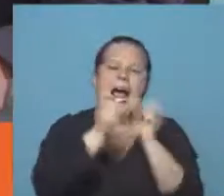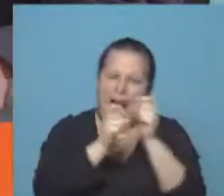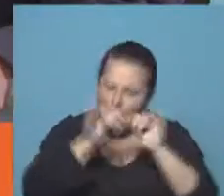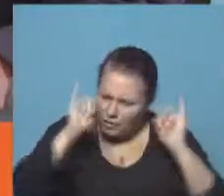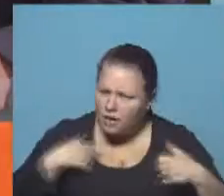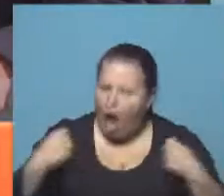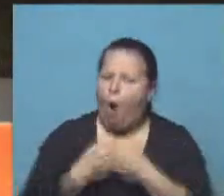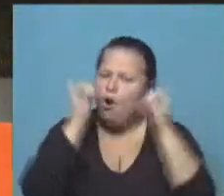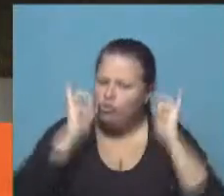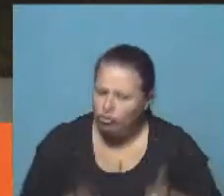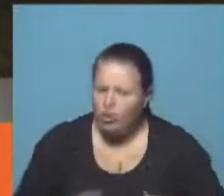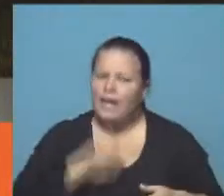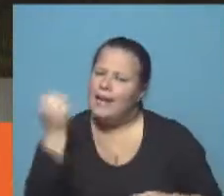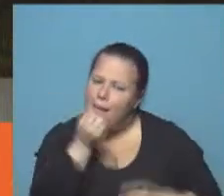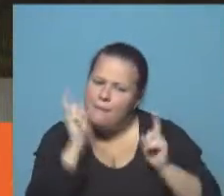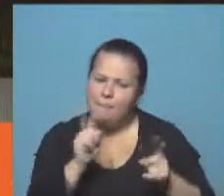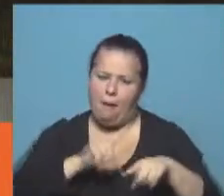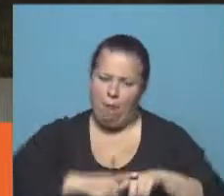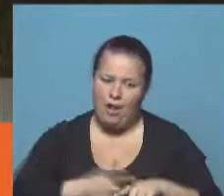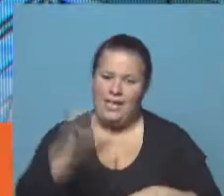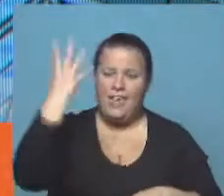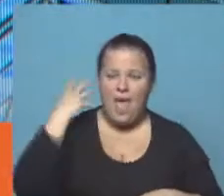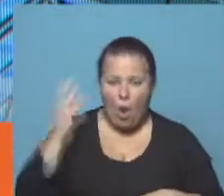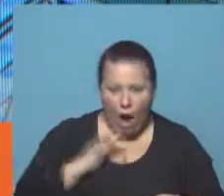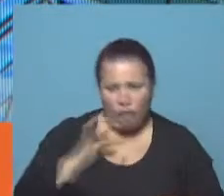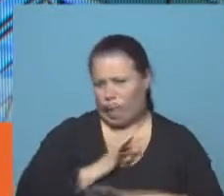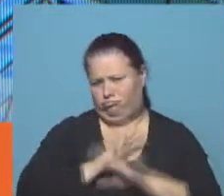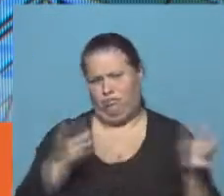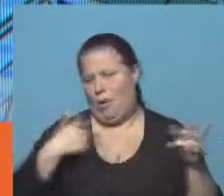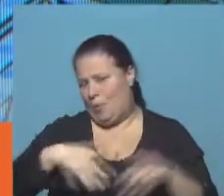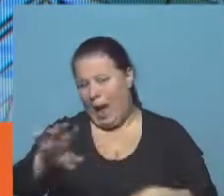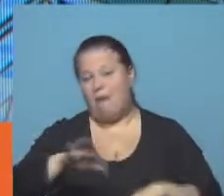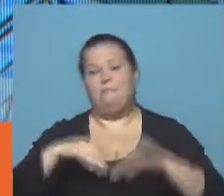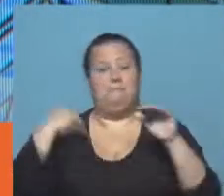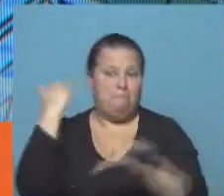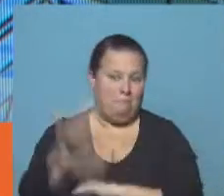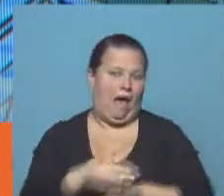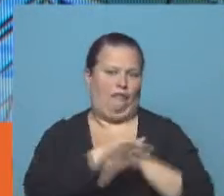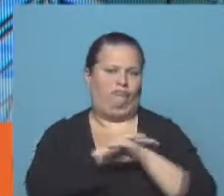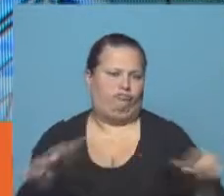estamos todos de acuerdo. Que insistir en la misma política de los últimos 4 años iba a deparar más